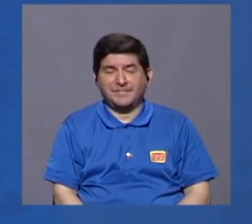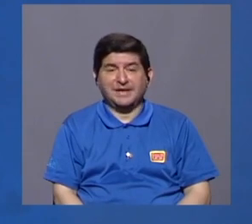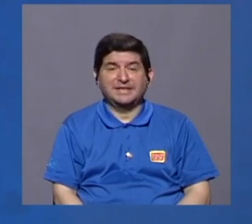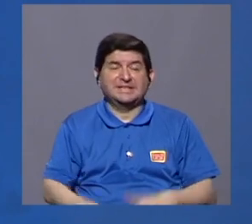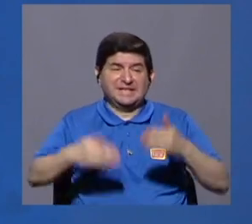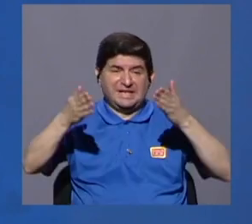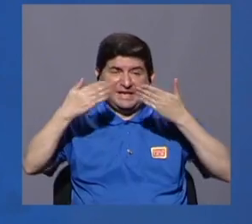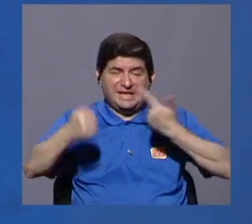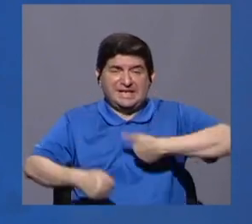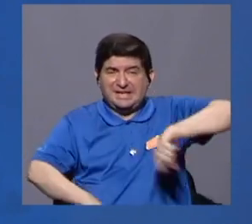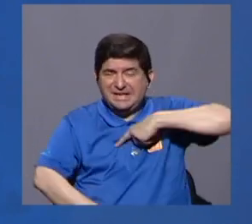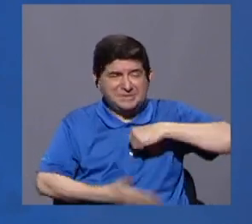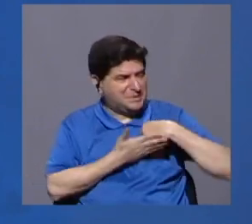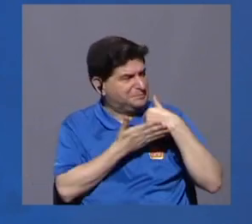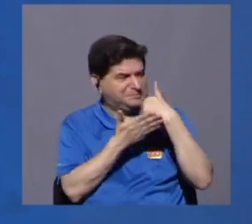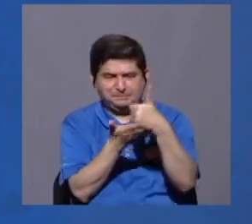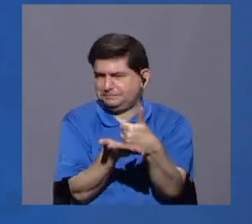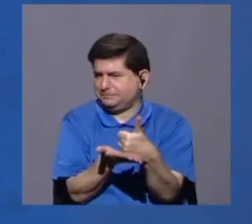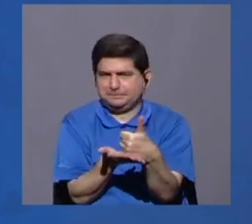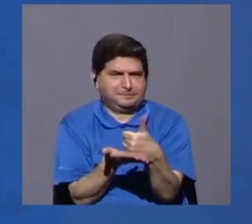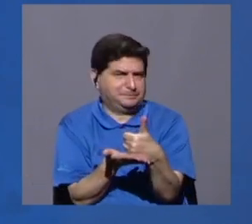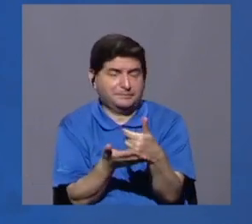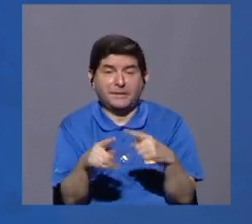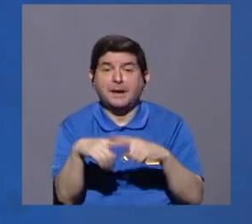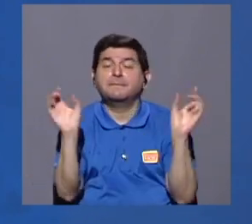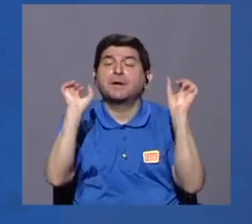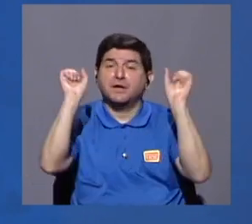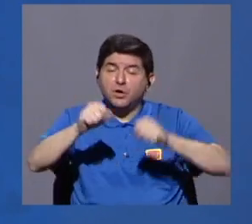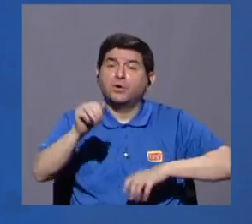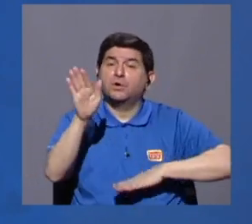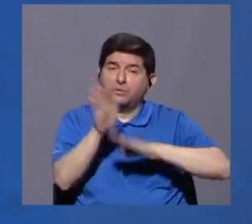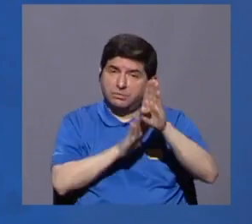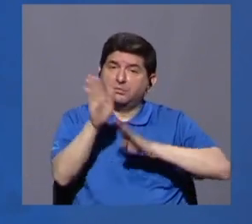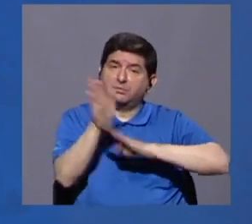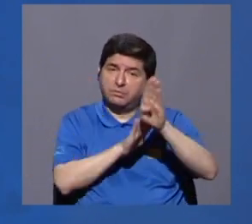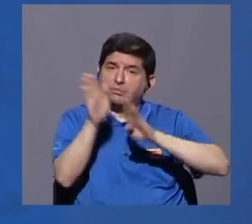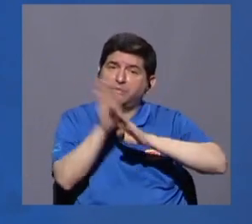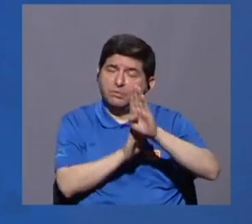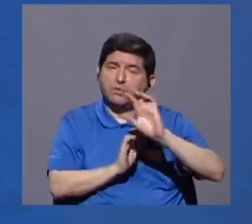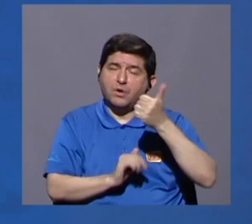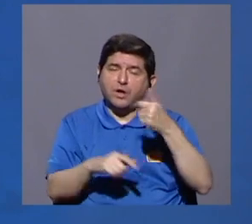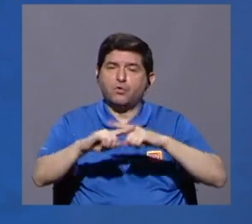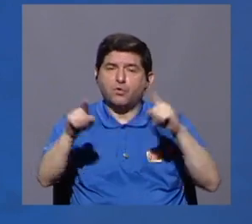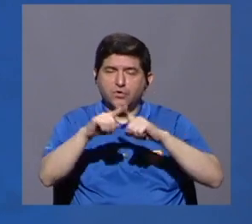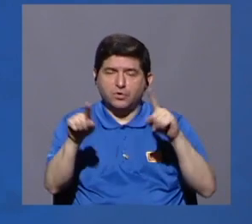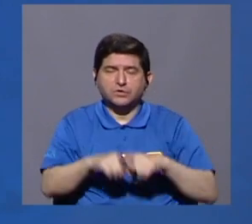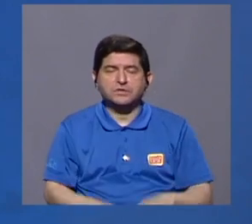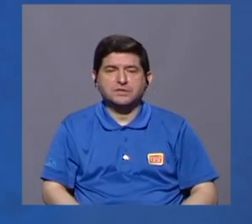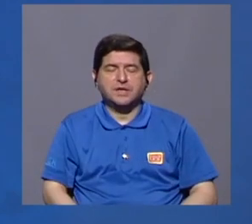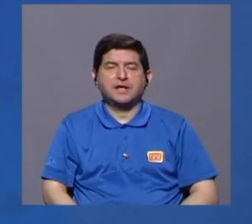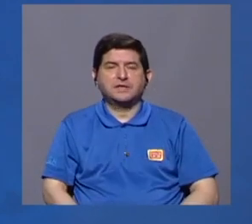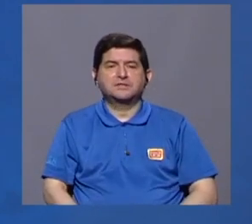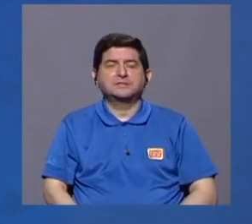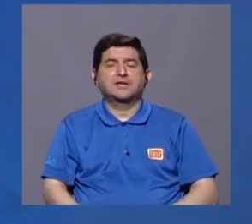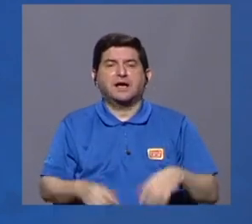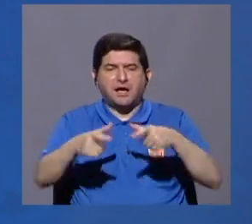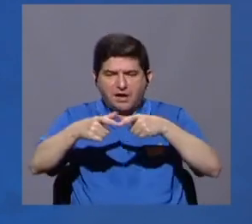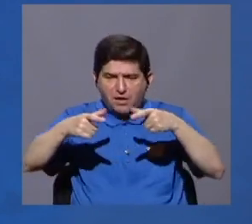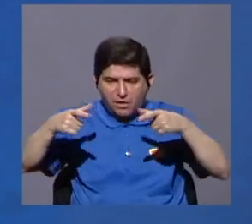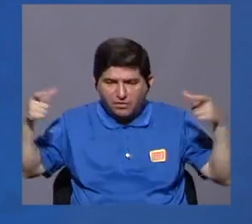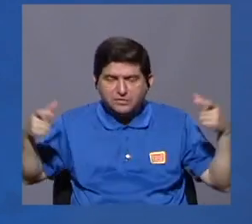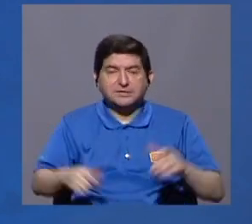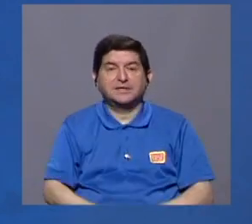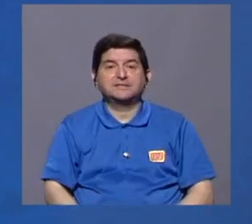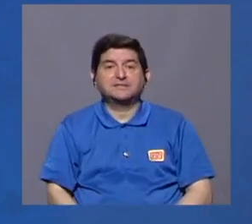el clima que tenemos pero este pero si podemos desarrollarlo en otras frecuencias en otra longitud de onda y radio astronomía